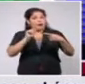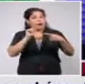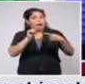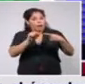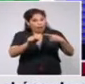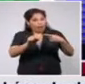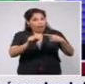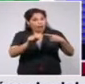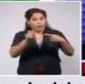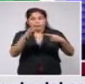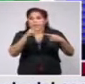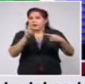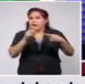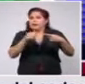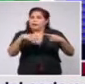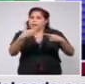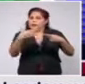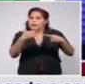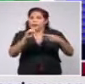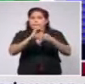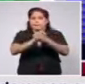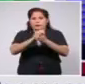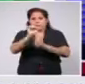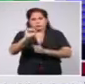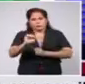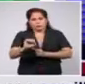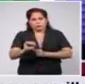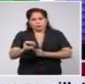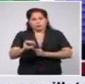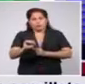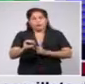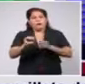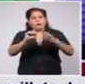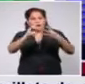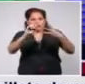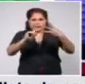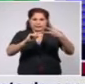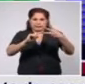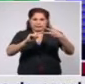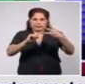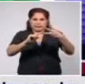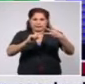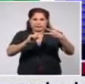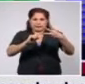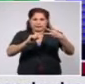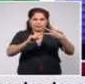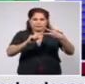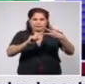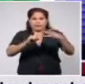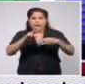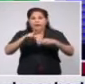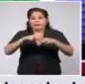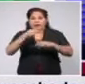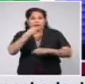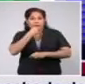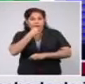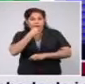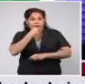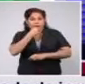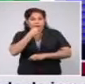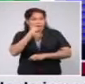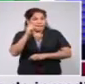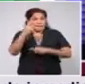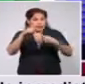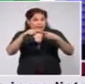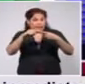durante varios días Melena del Sur, Melena pasa a un tercer lugar y Habana Vieja en primer lugar